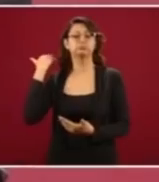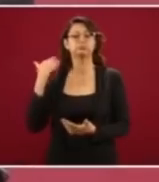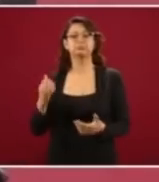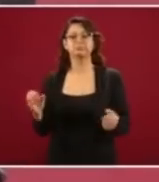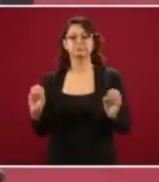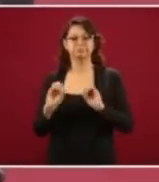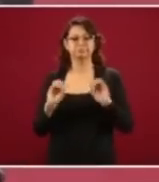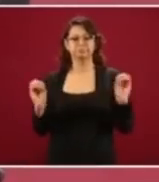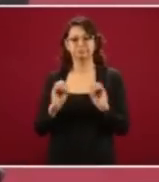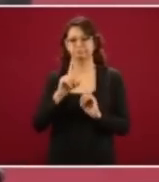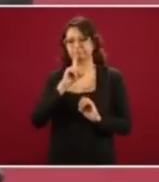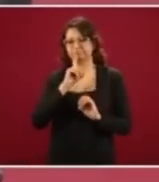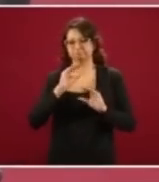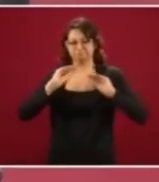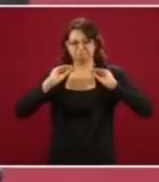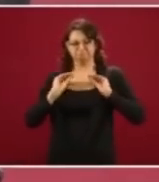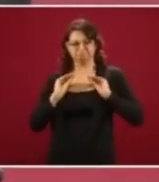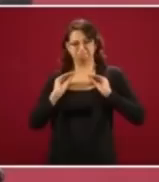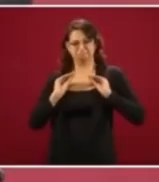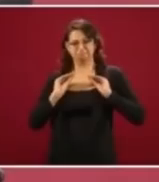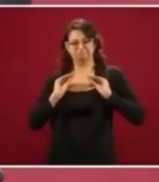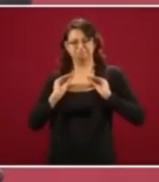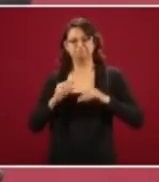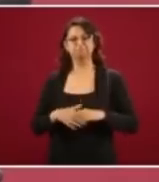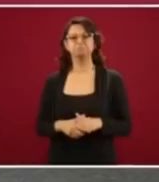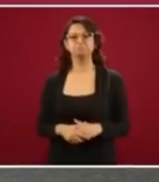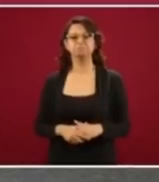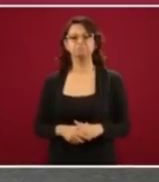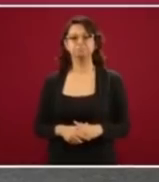no se hablaba de esto.